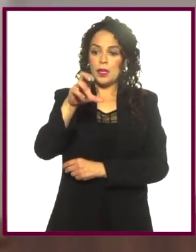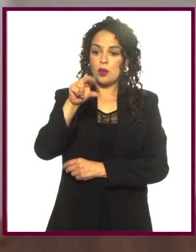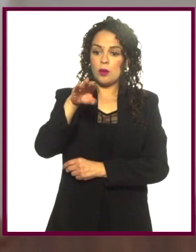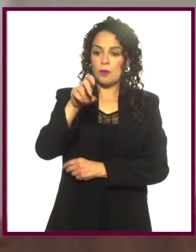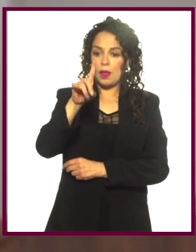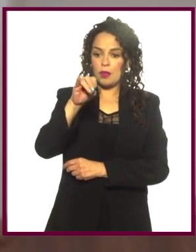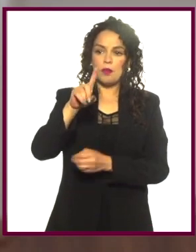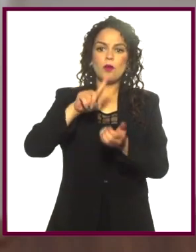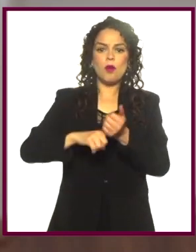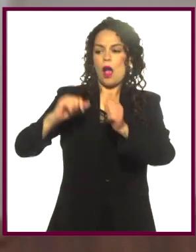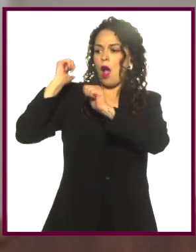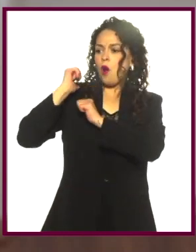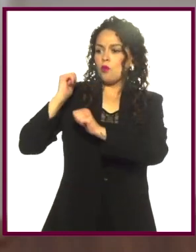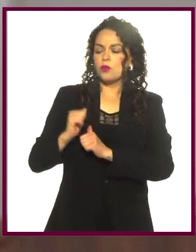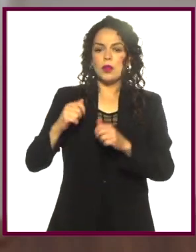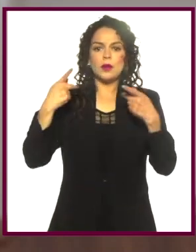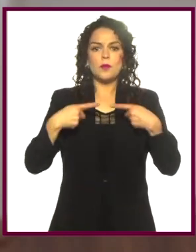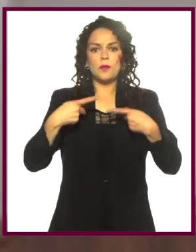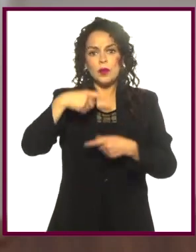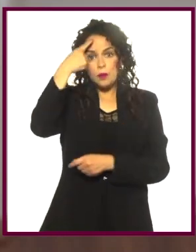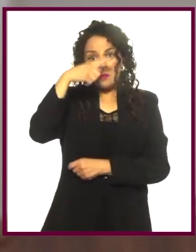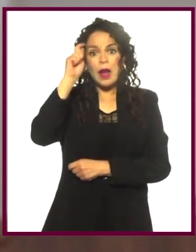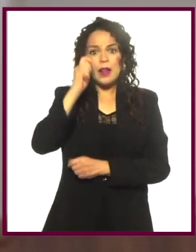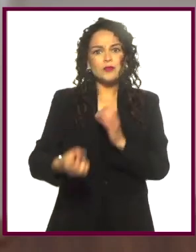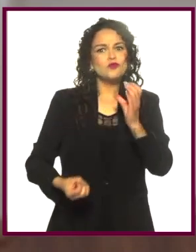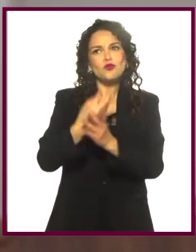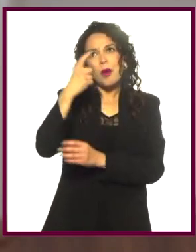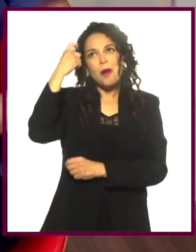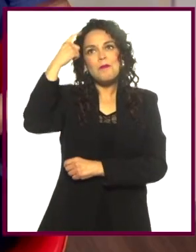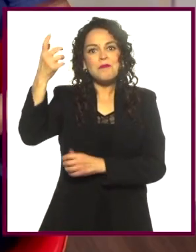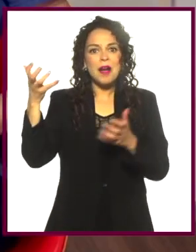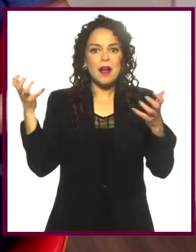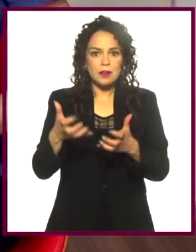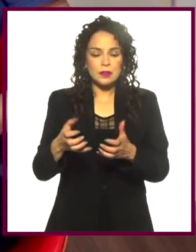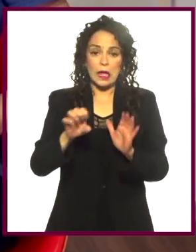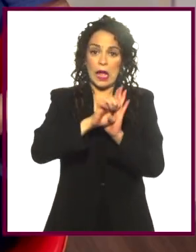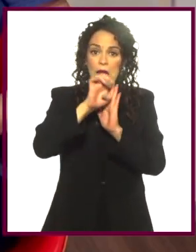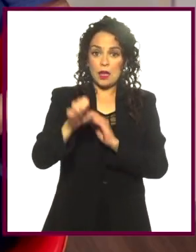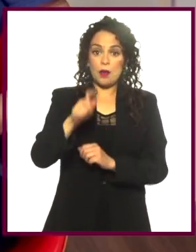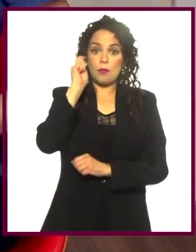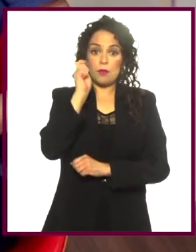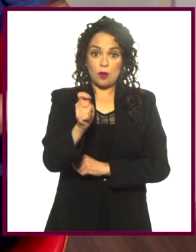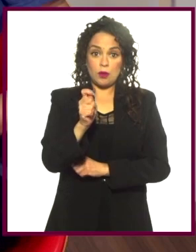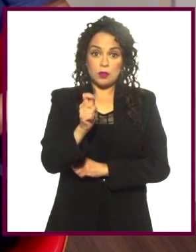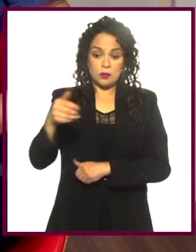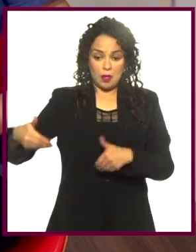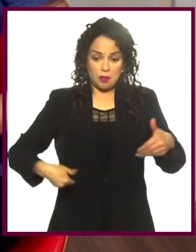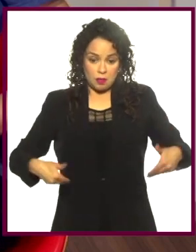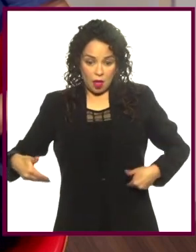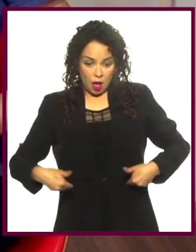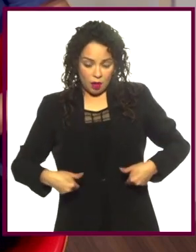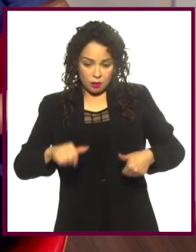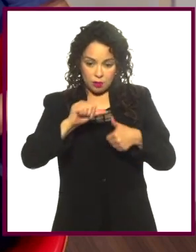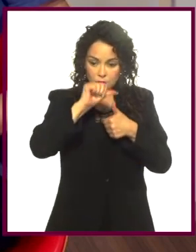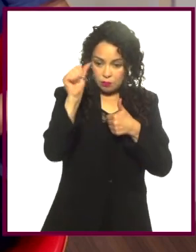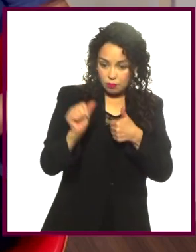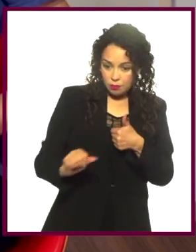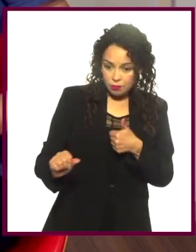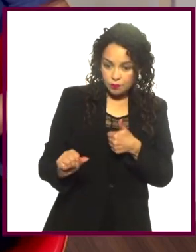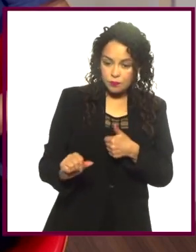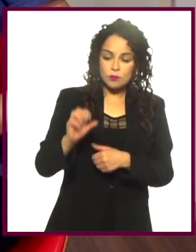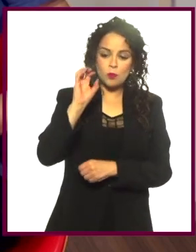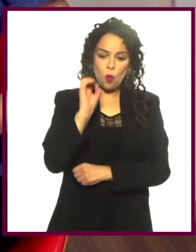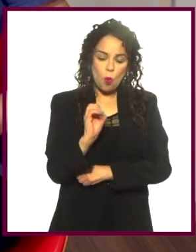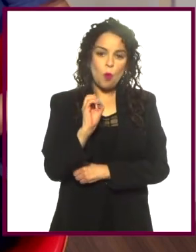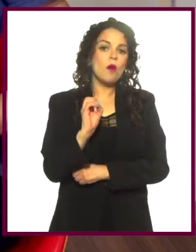de expertos o figuras de autoridad en el campo de la nueva creación. Si es una obra de arte, será un crítico. Si es algo